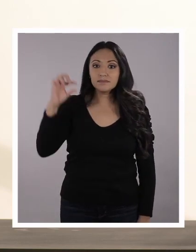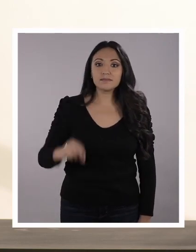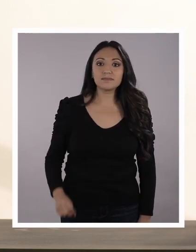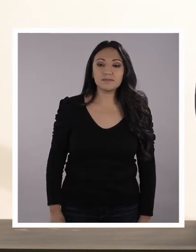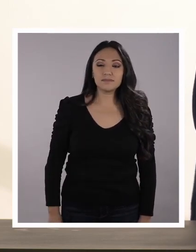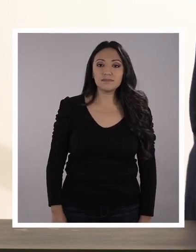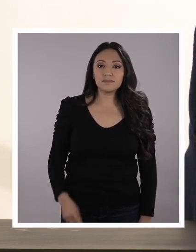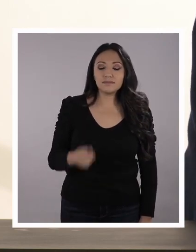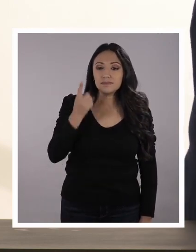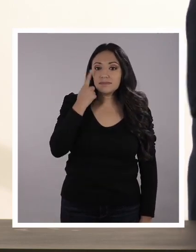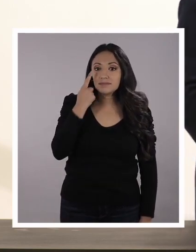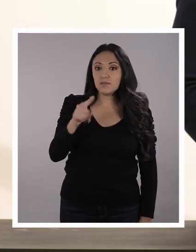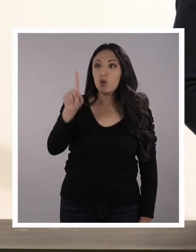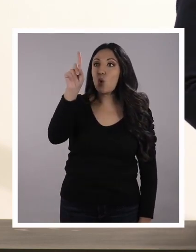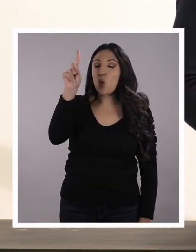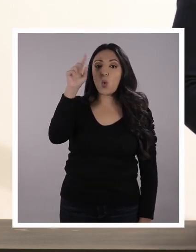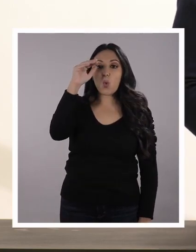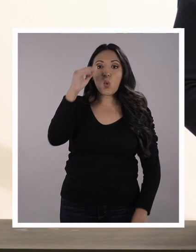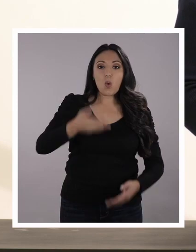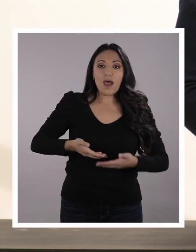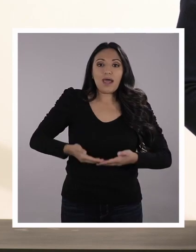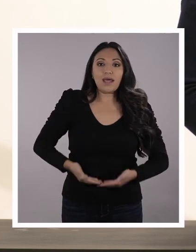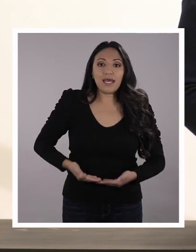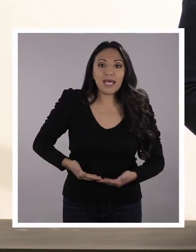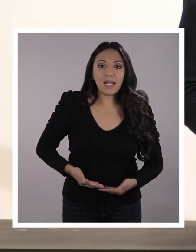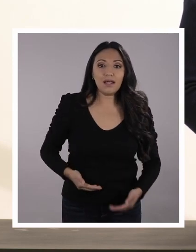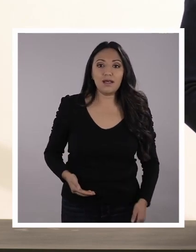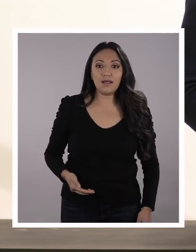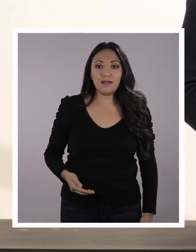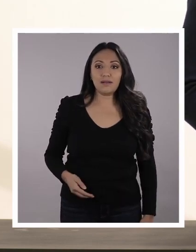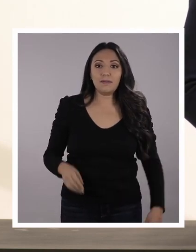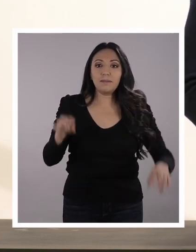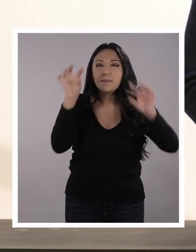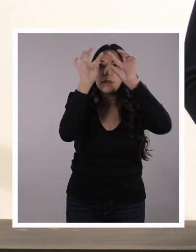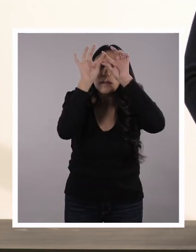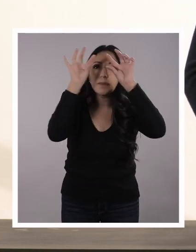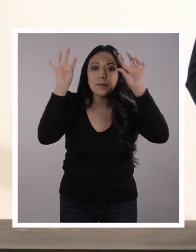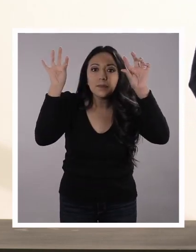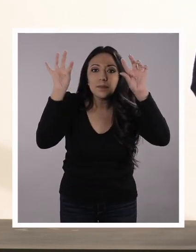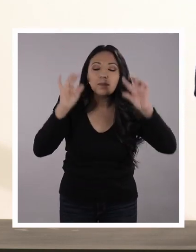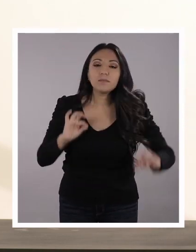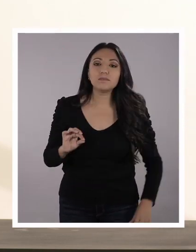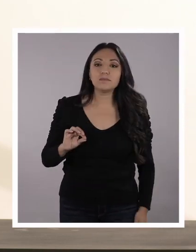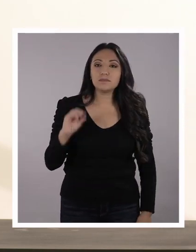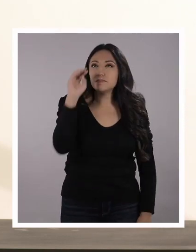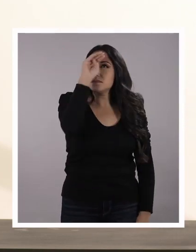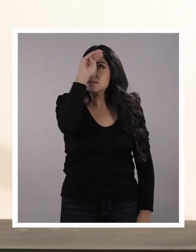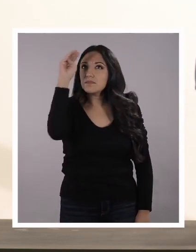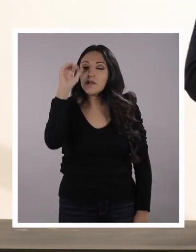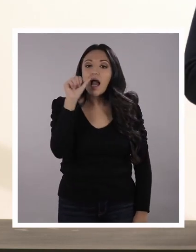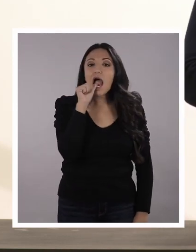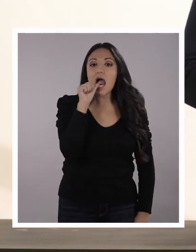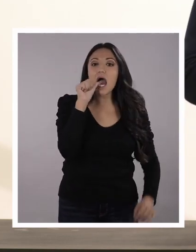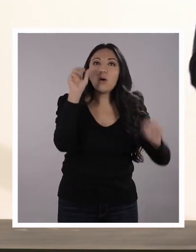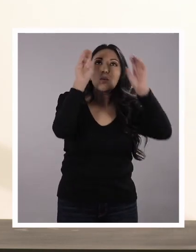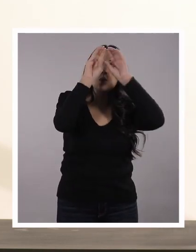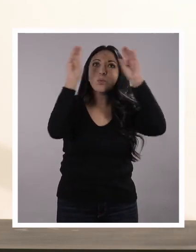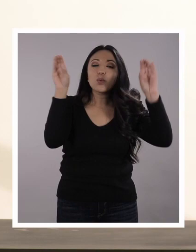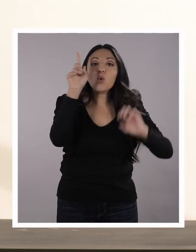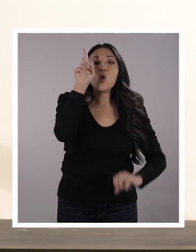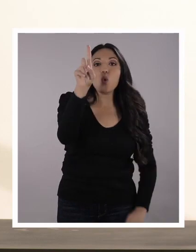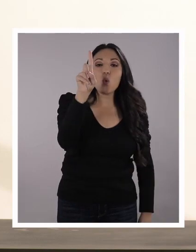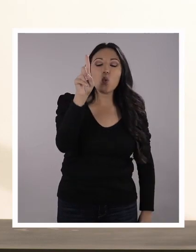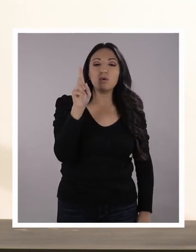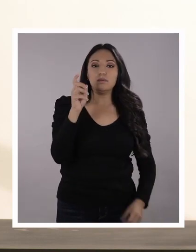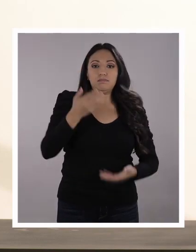la medida chévere. De un kilo. ¡Qué espectacular! Entonces voy a ponerle aquí, justo donde llegue el filo del agua. Exactamente, ¿no? Donde está el filo del agua,